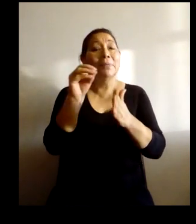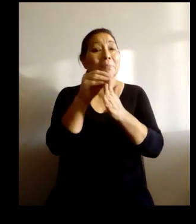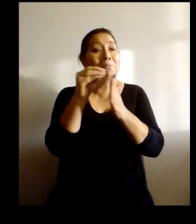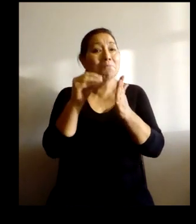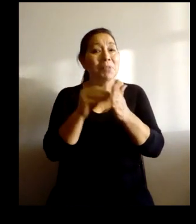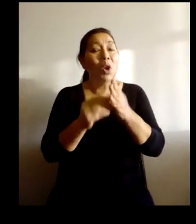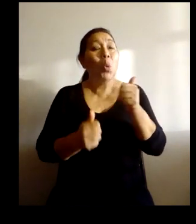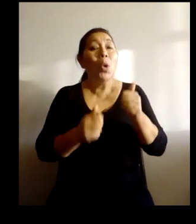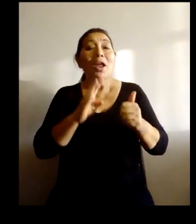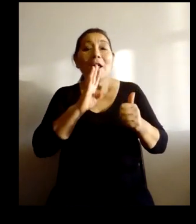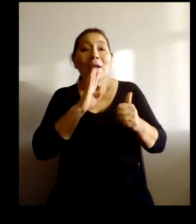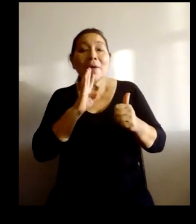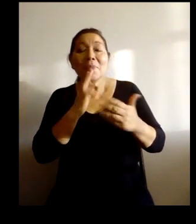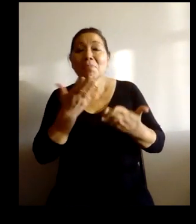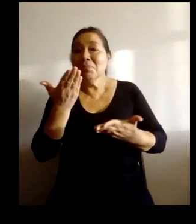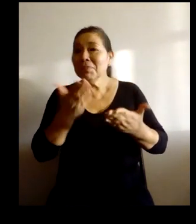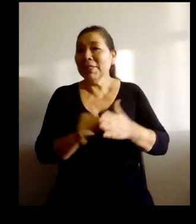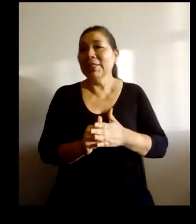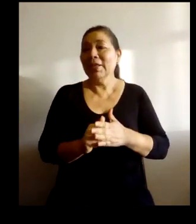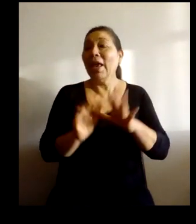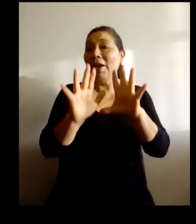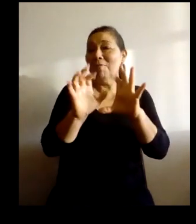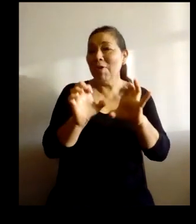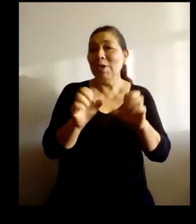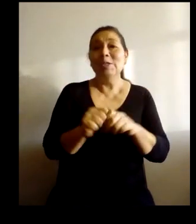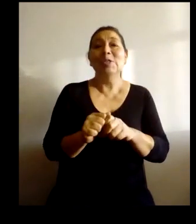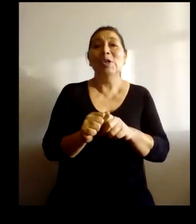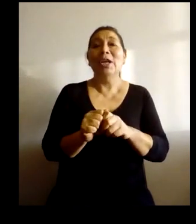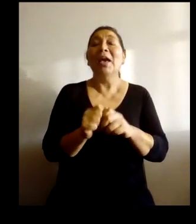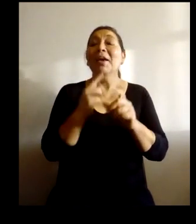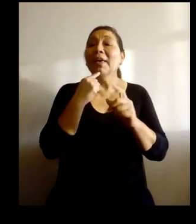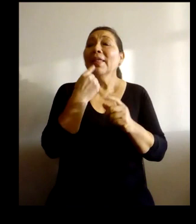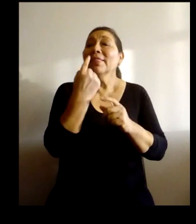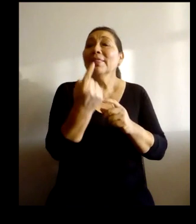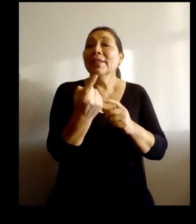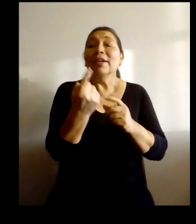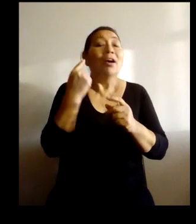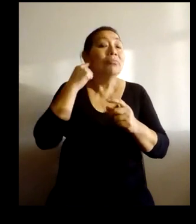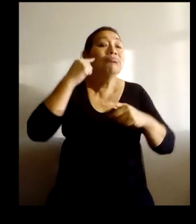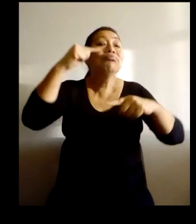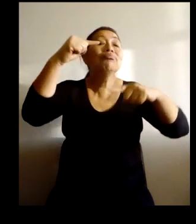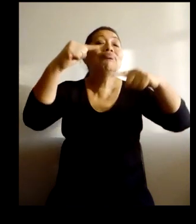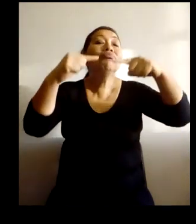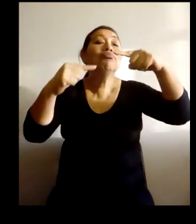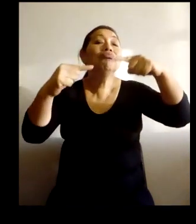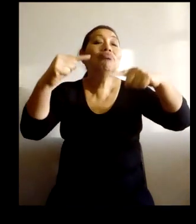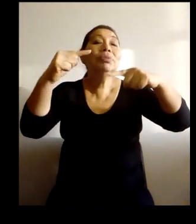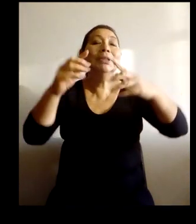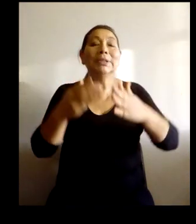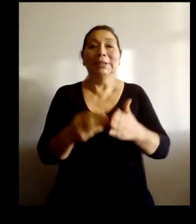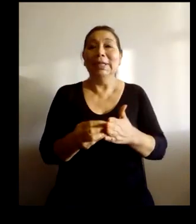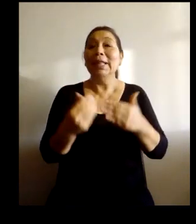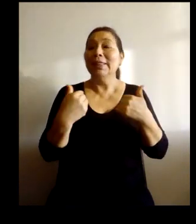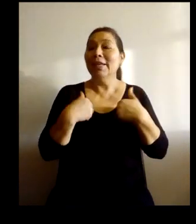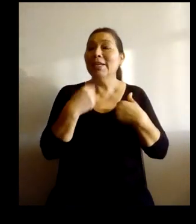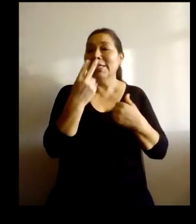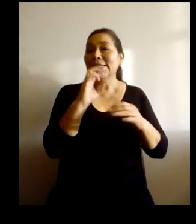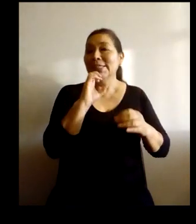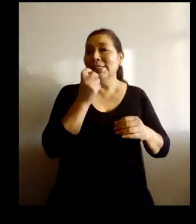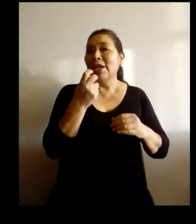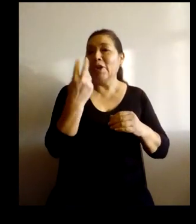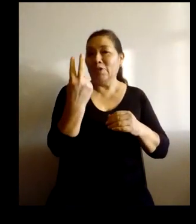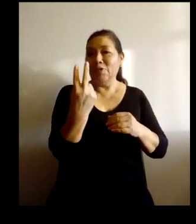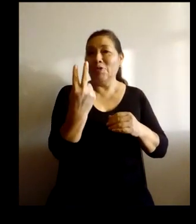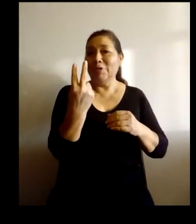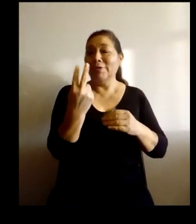la resolución ministerial a la cual hablo, que es, digamos, un criterio de evaluación técnica, el documento técnico, que establece que las audiometrías, para que sean establecidas, tienen que ser